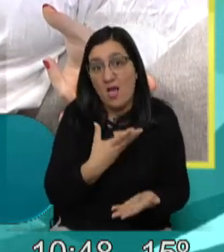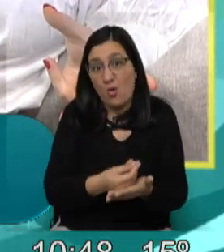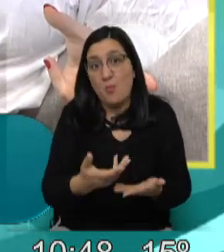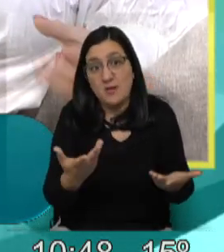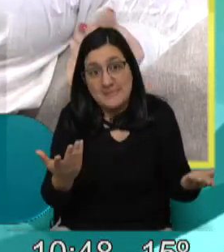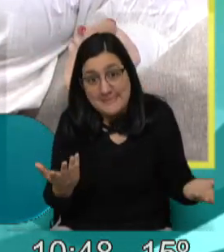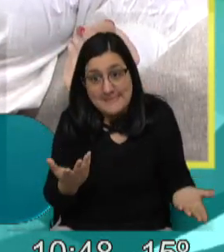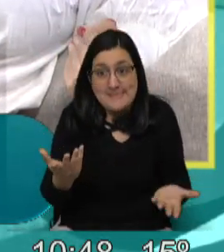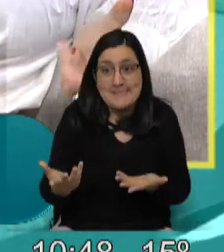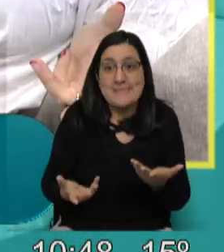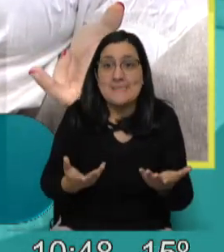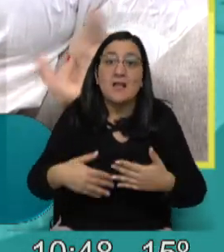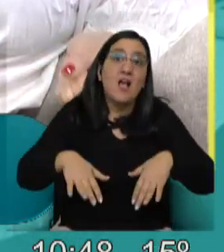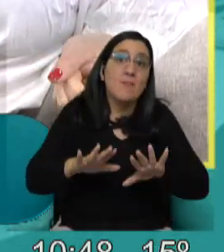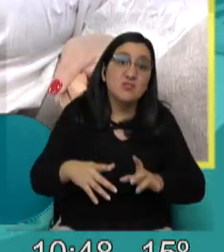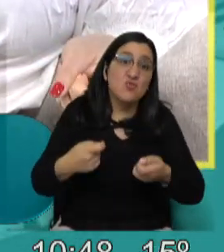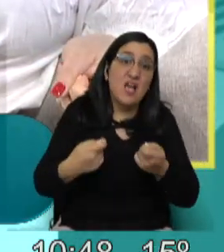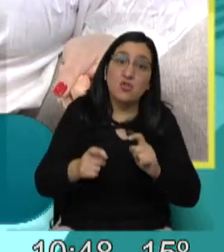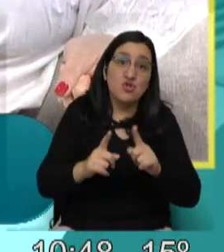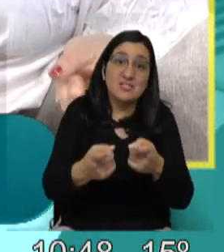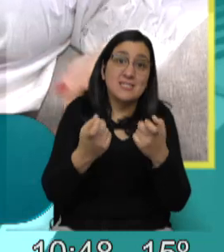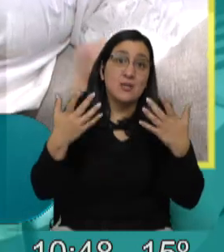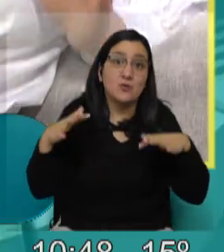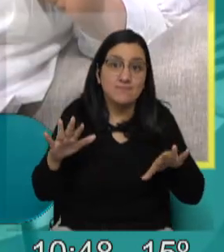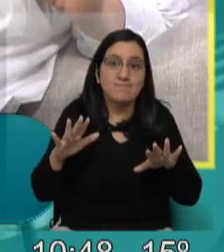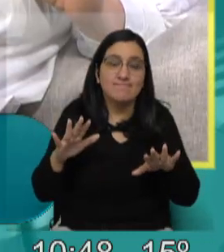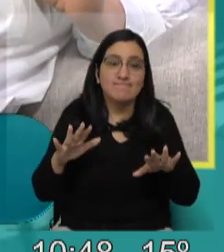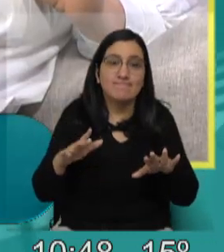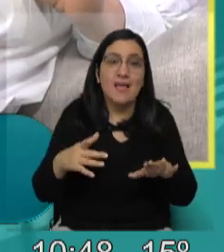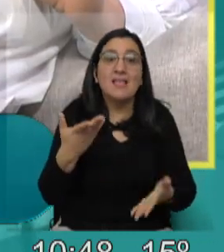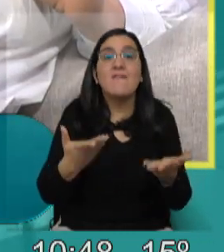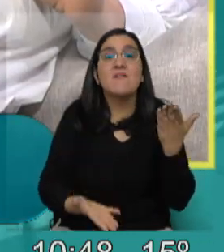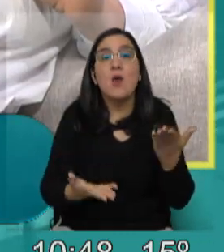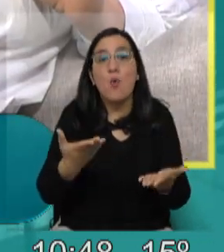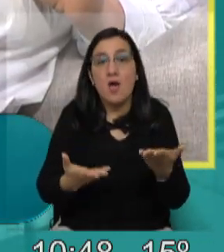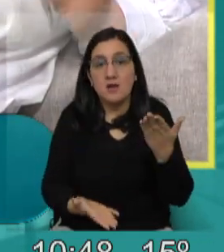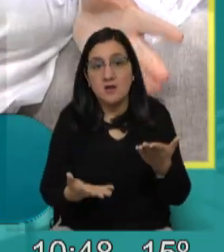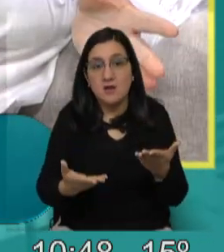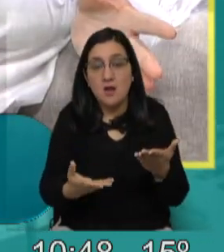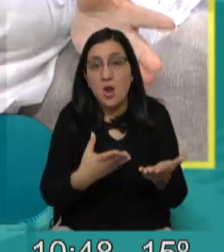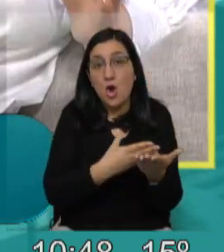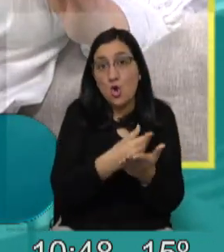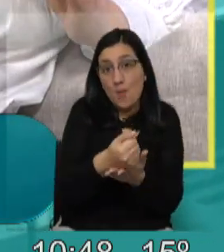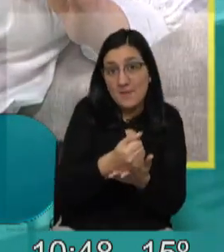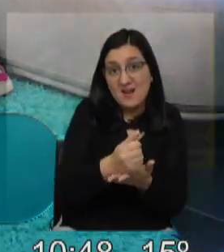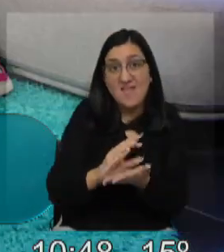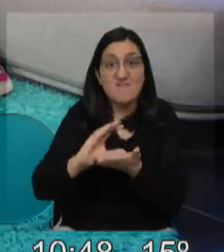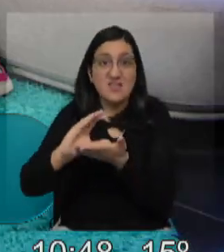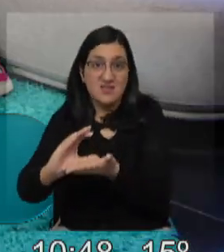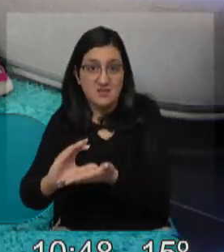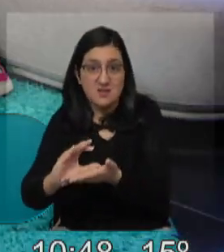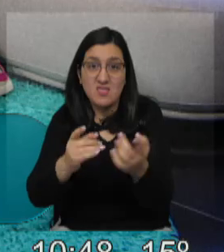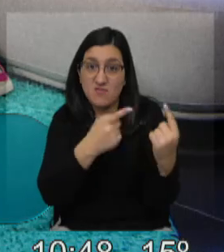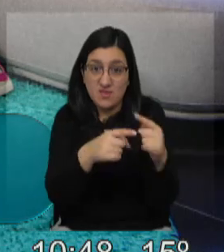compra. Capaz que es un gasto innecesario. Hay que como que evaluar esa cosa entre comprar e invertir. Yo siempre digo,